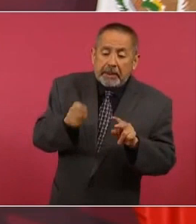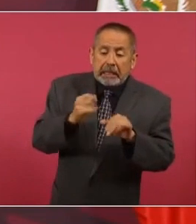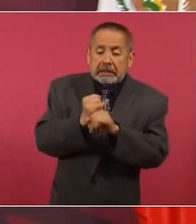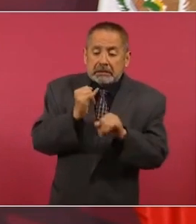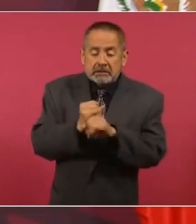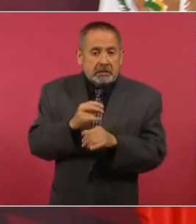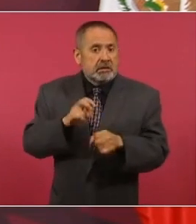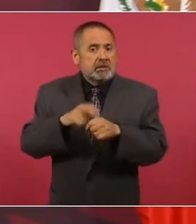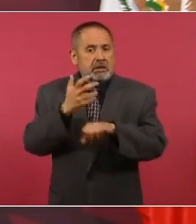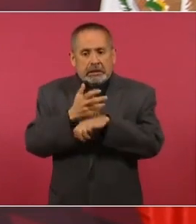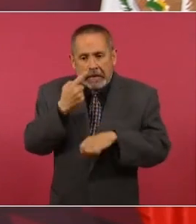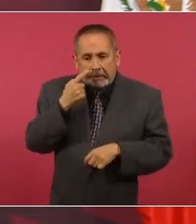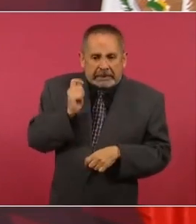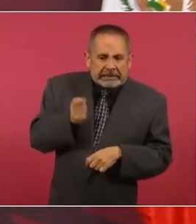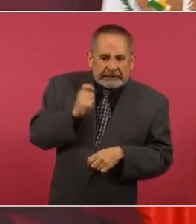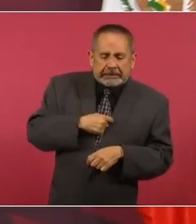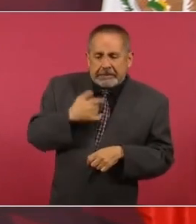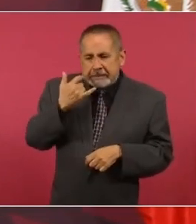paisanos en Estados Unidos,